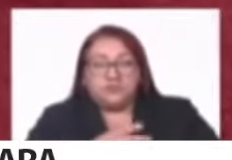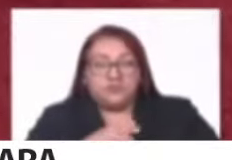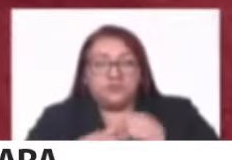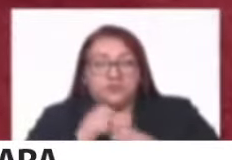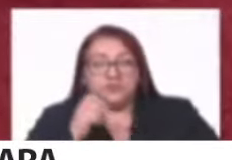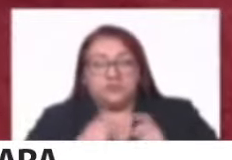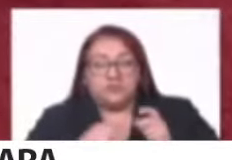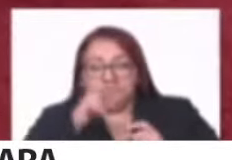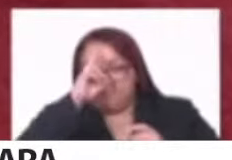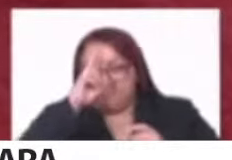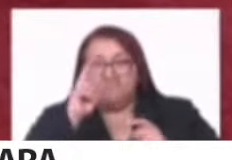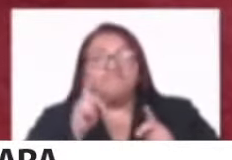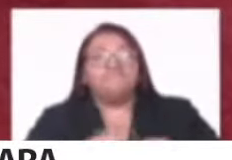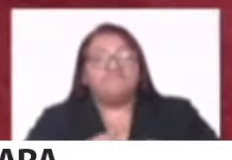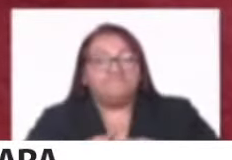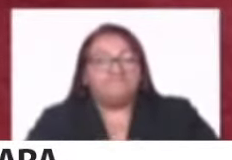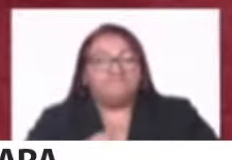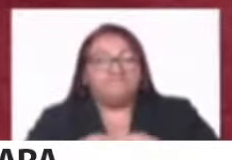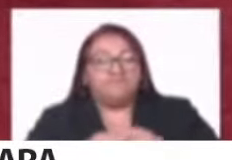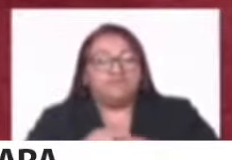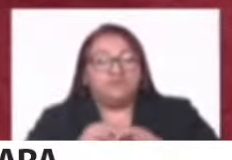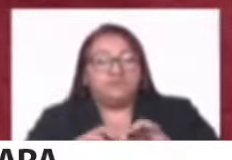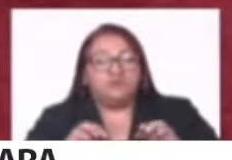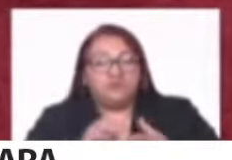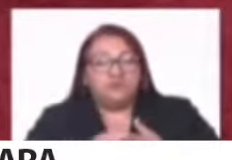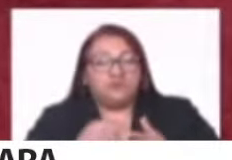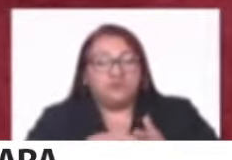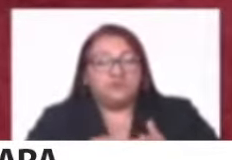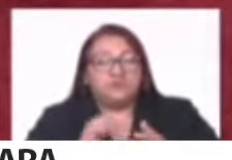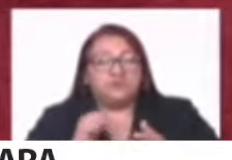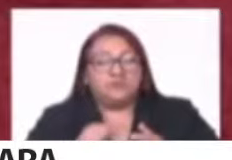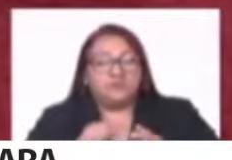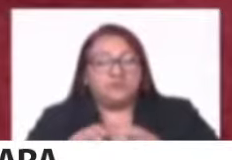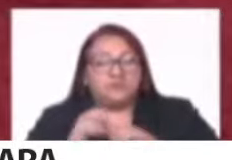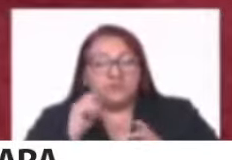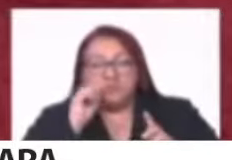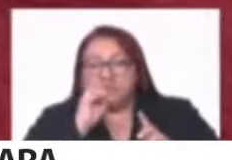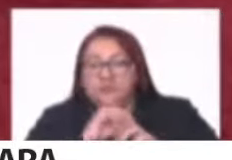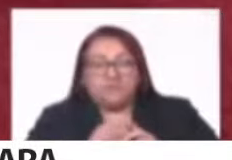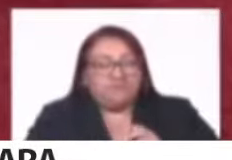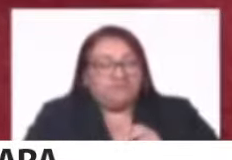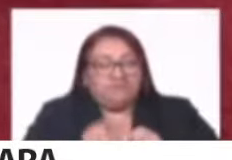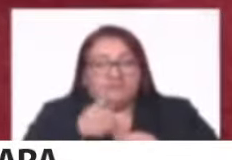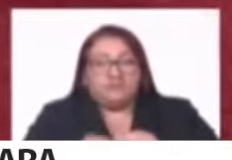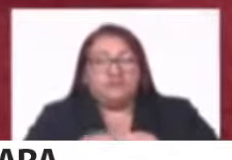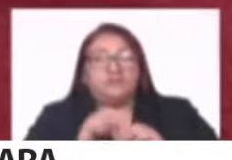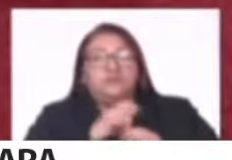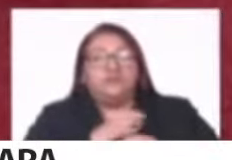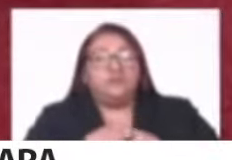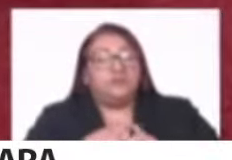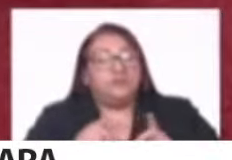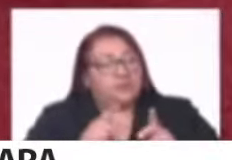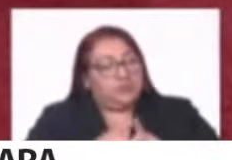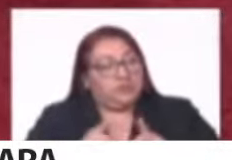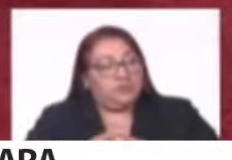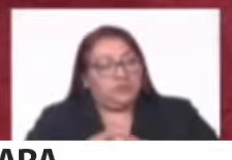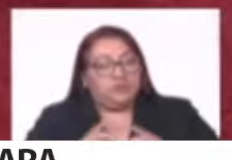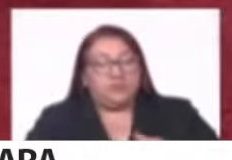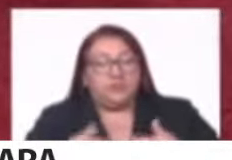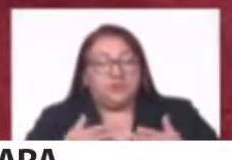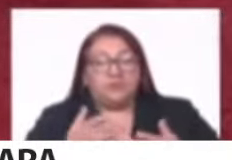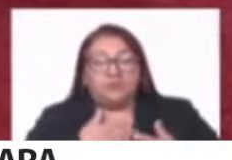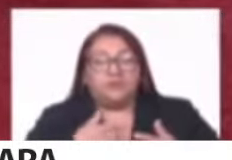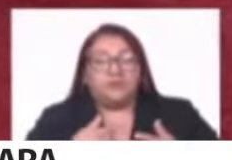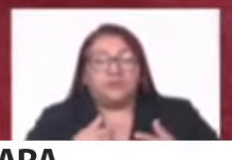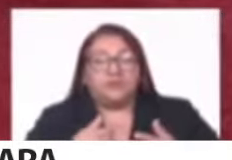los peruanos, especialmente de las poblaciones vulnerables, va a ser el objetivo central del gobierno. Pero también necesitamos, señor